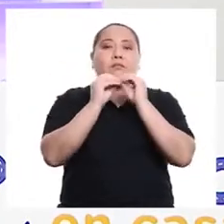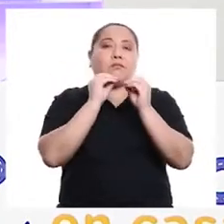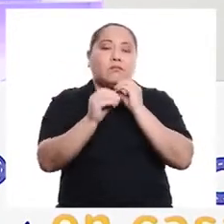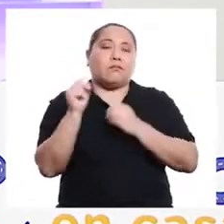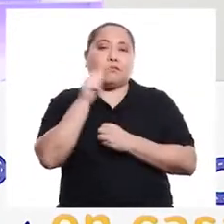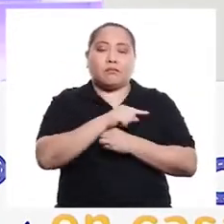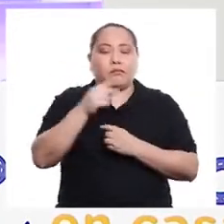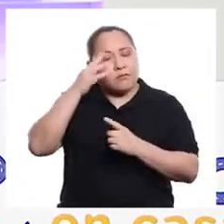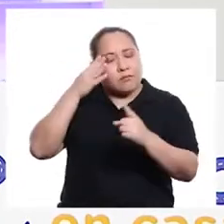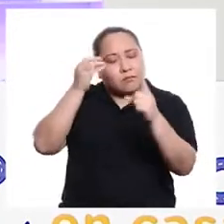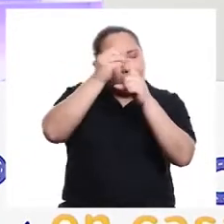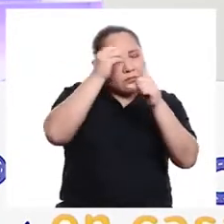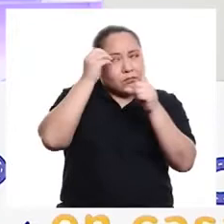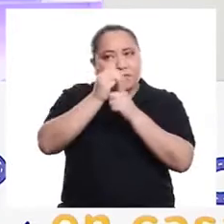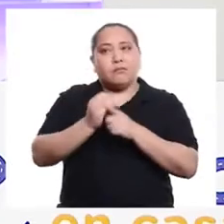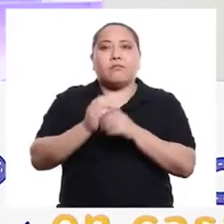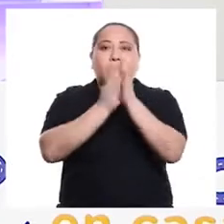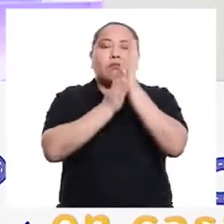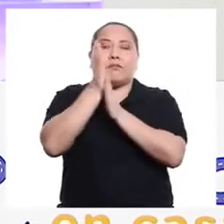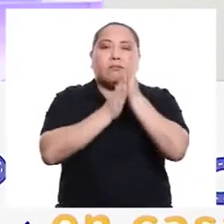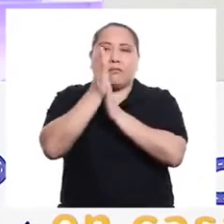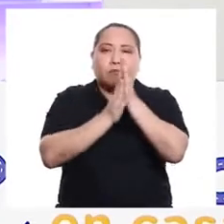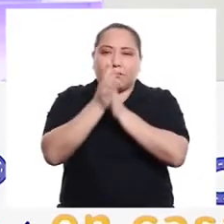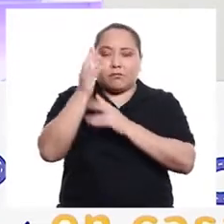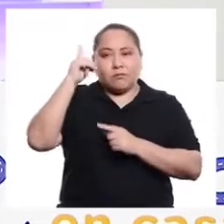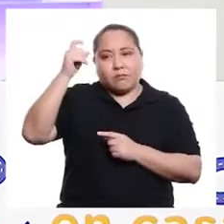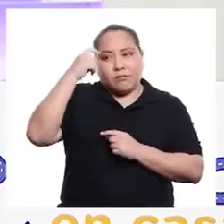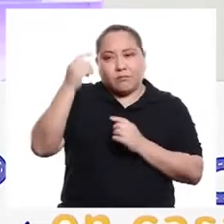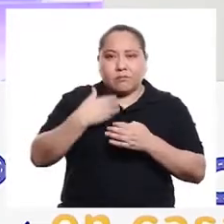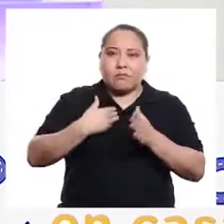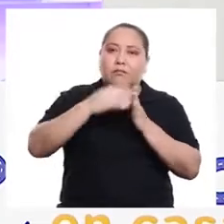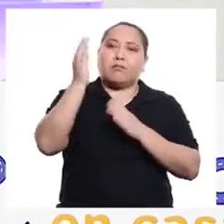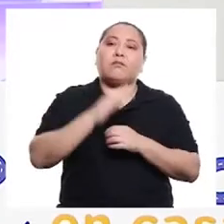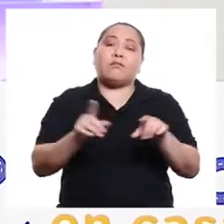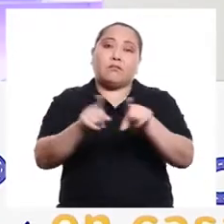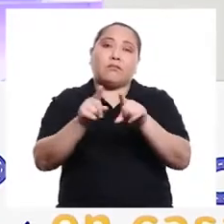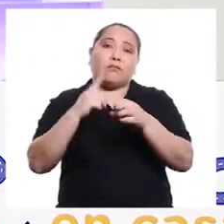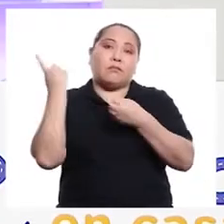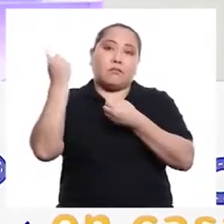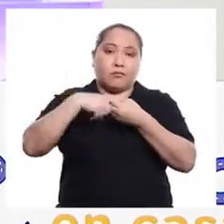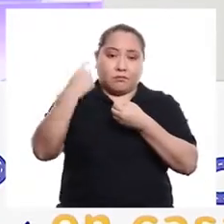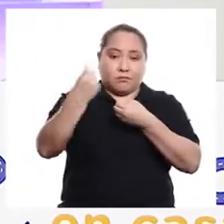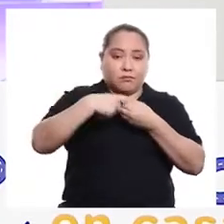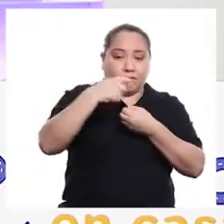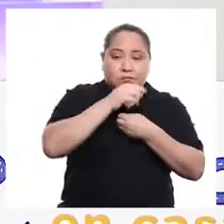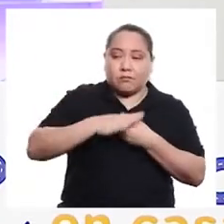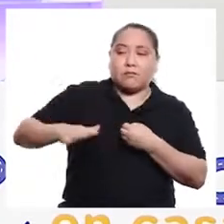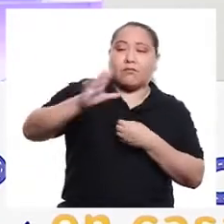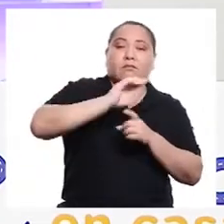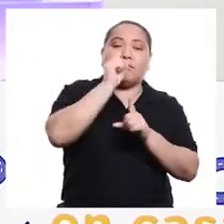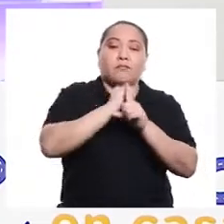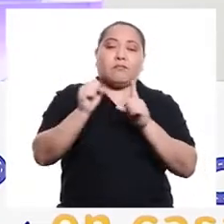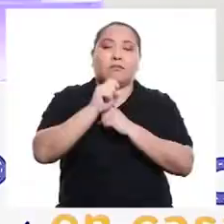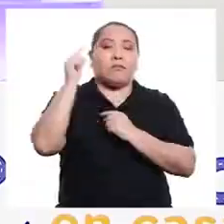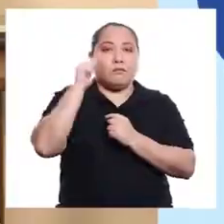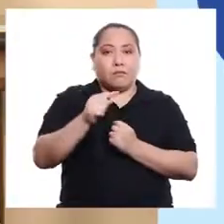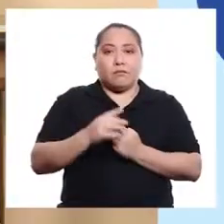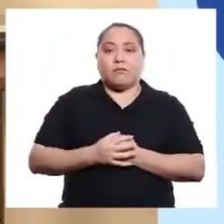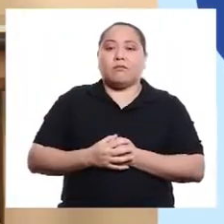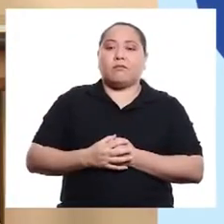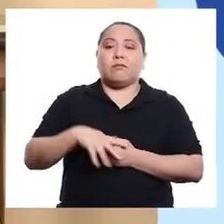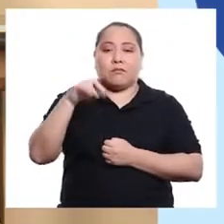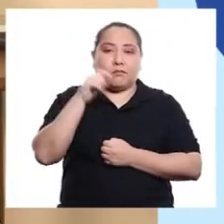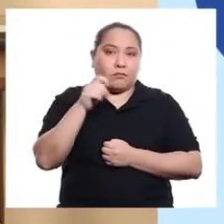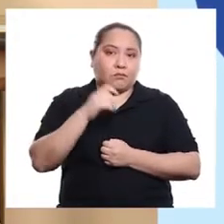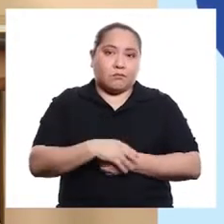alternativas de solución y requiere visión y voluntad política de largo plazo, así como la participación de toda la sociedad. Y